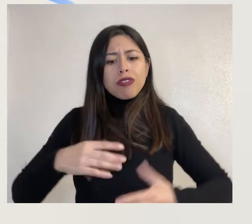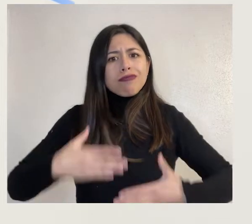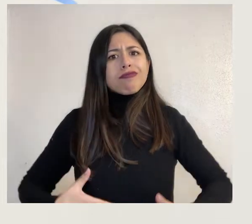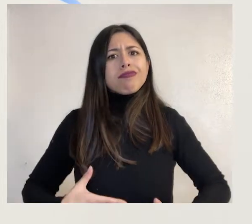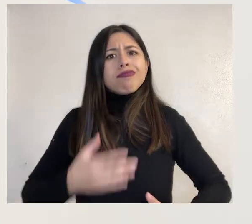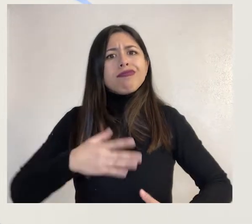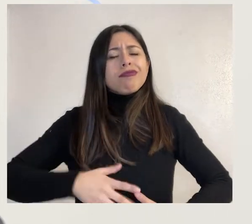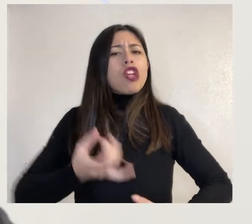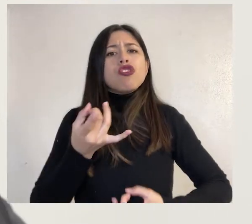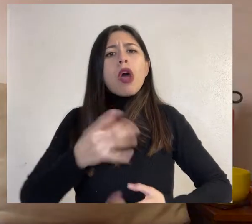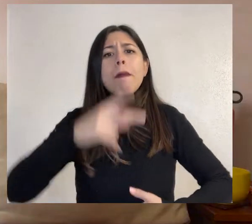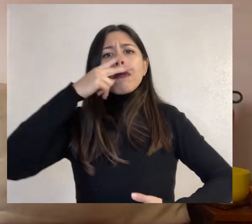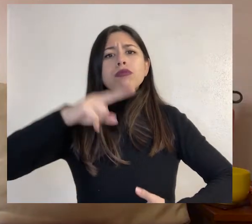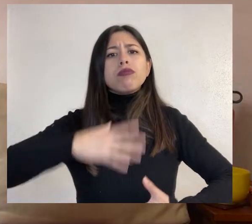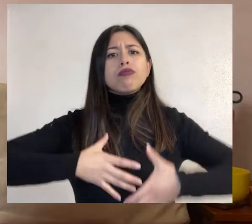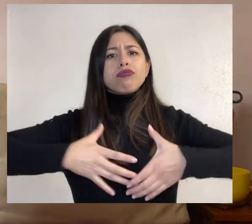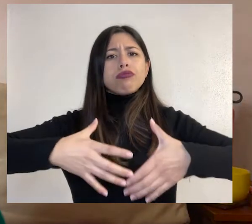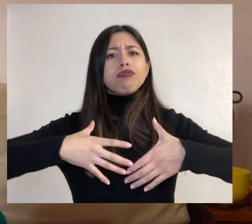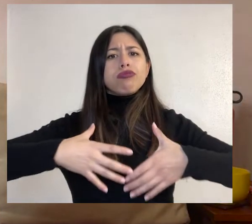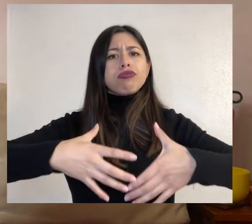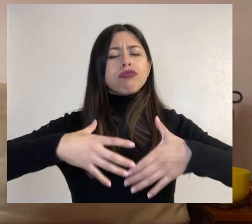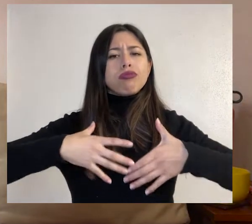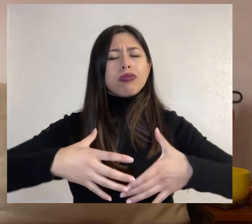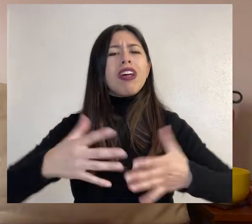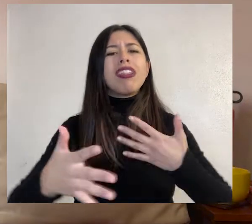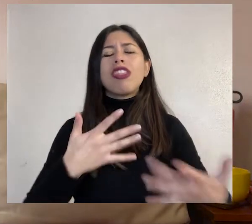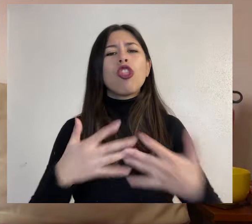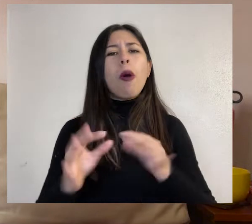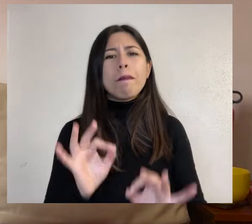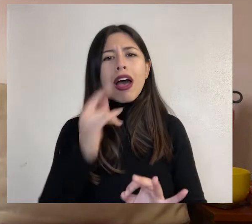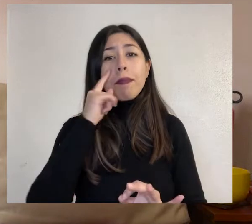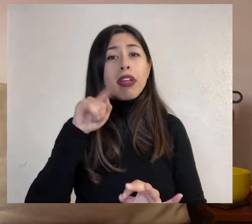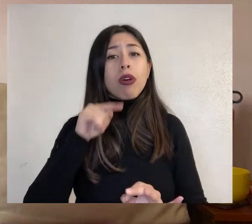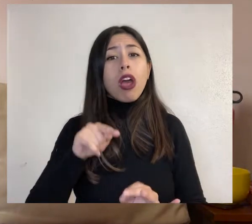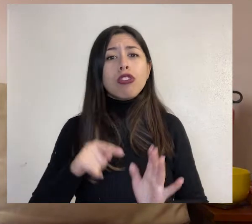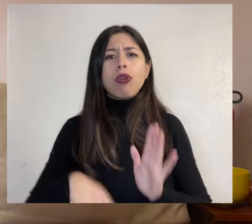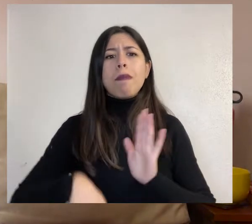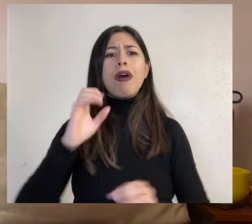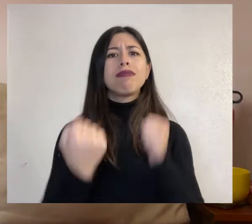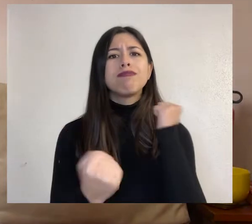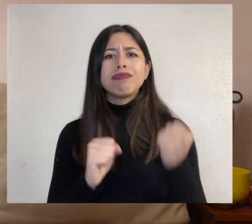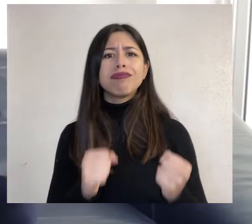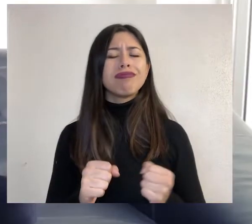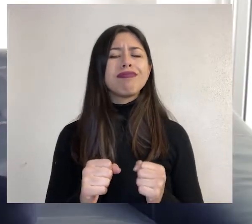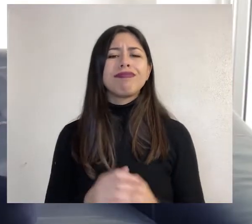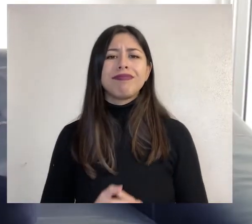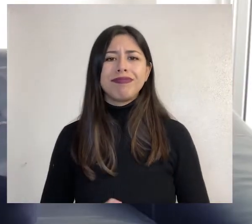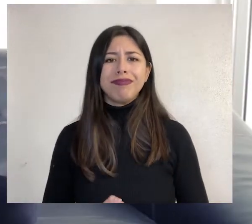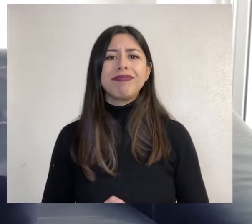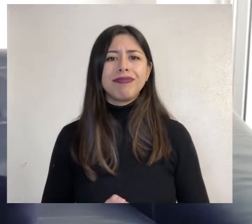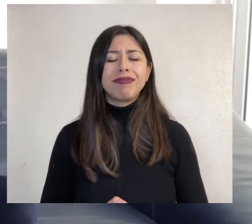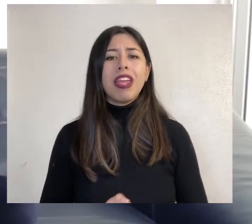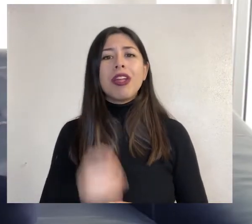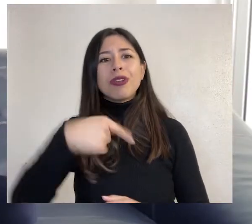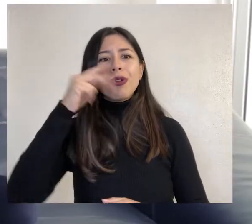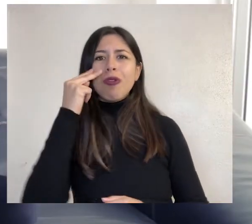músculos abdominales, haciendo que la respiración torácica superficial parezca normal, lo cual puede aumentar la tensión y la ansiedad. Si te